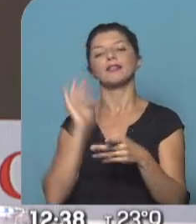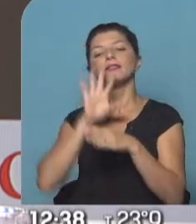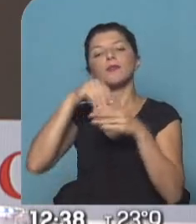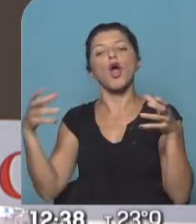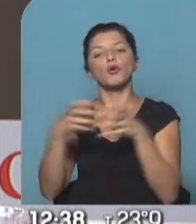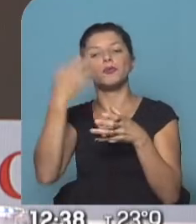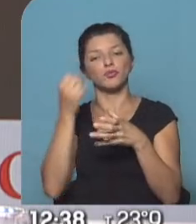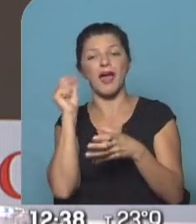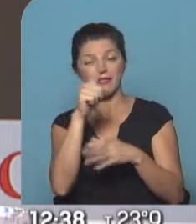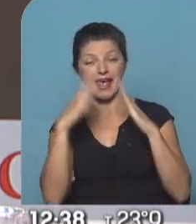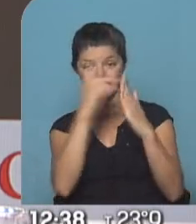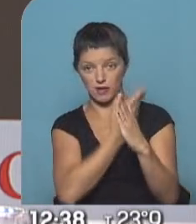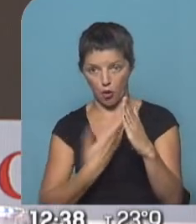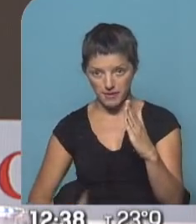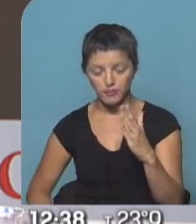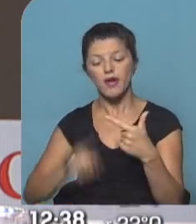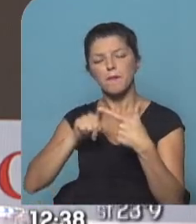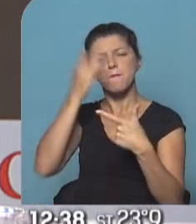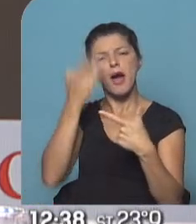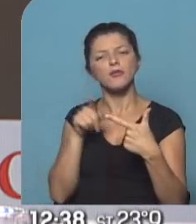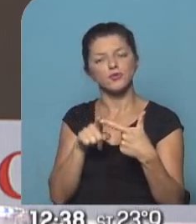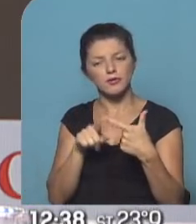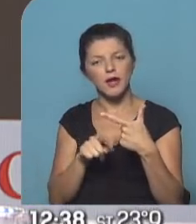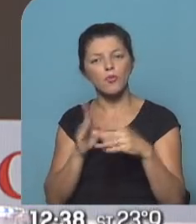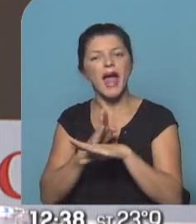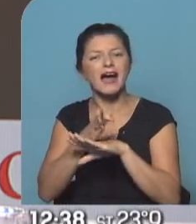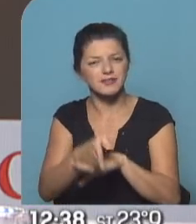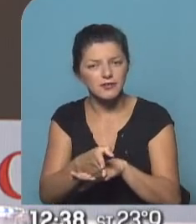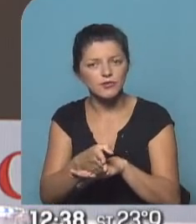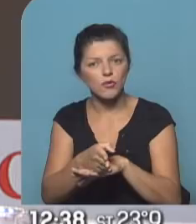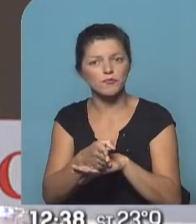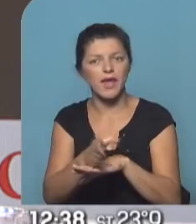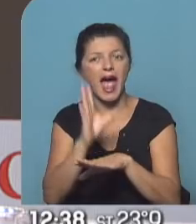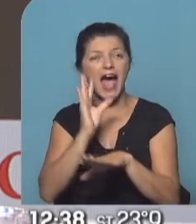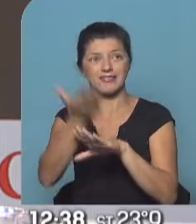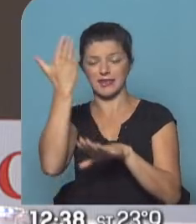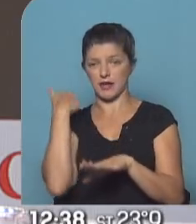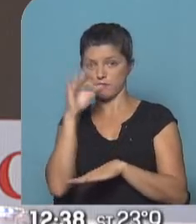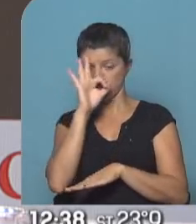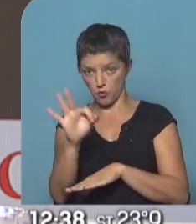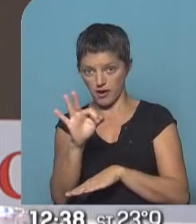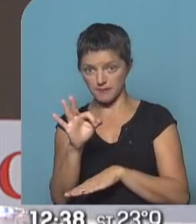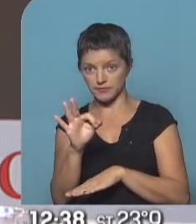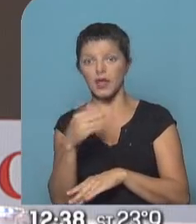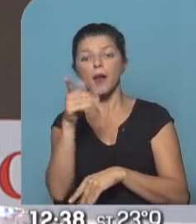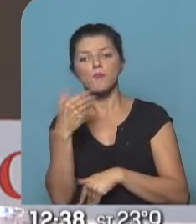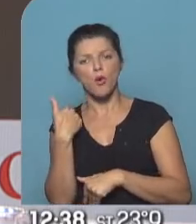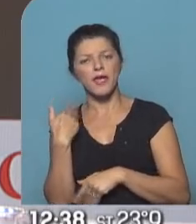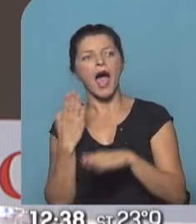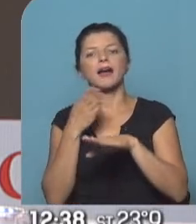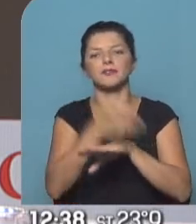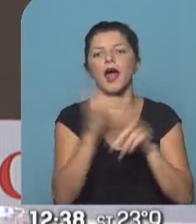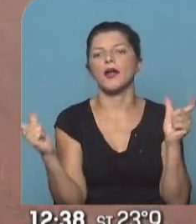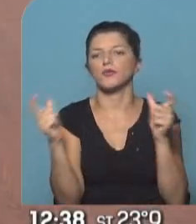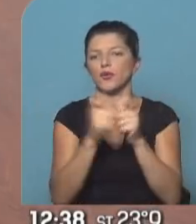que tenía acceso a algo que nunca tuvo un miembro del Consejo de Seguridad de la Casa Blanca antes de ser despedido, a las reuniones del Consejo de